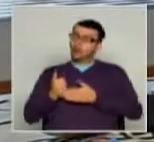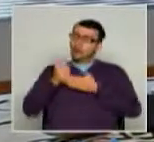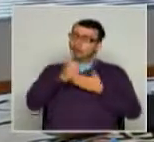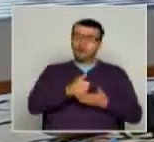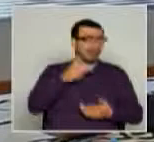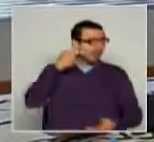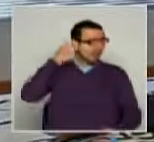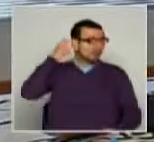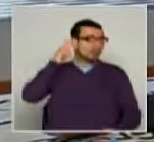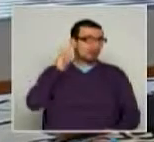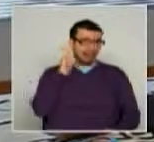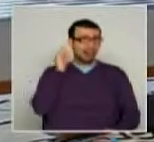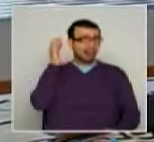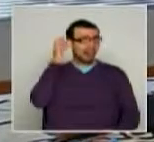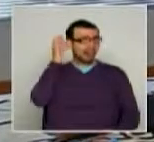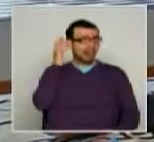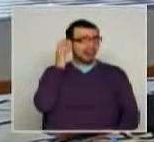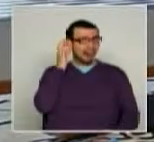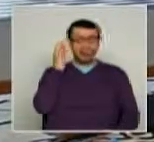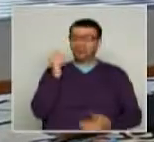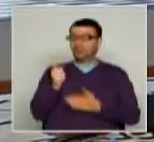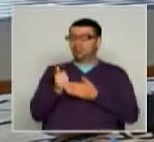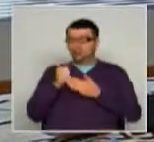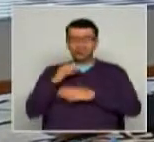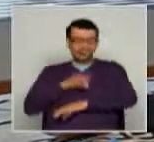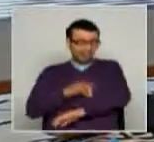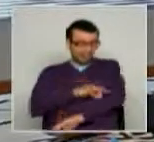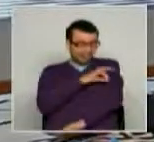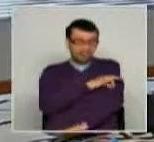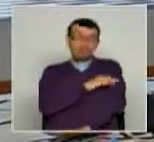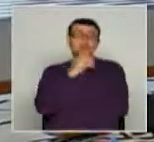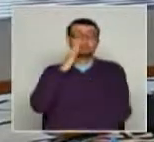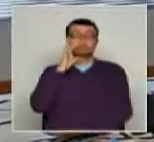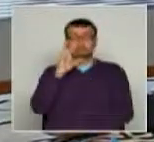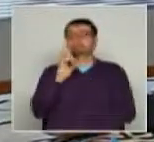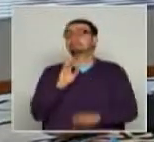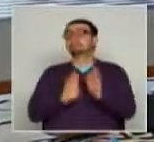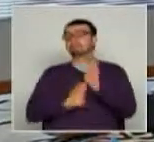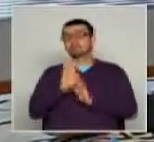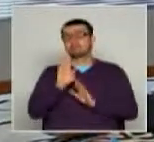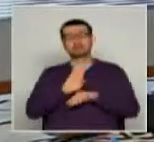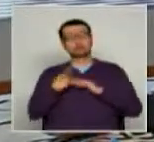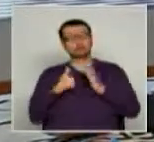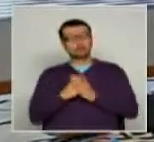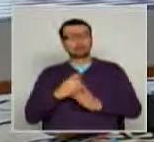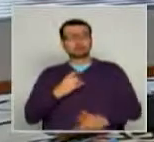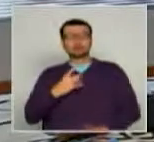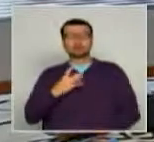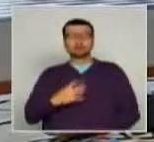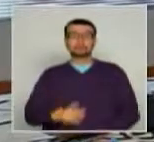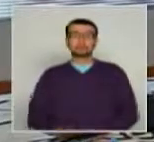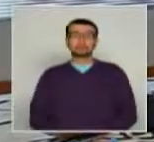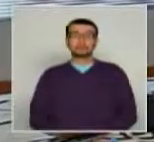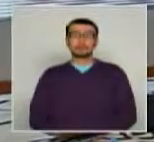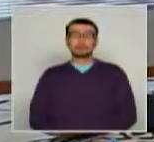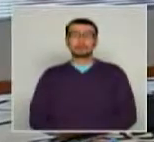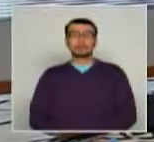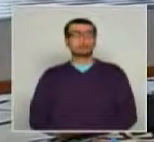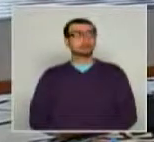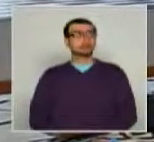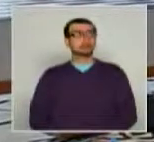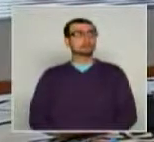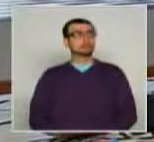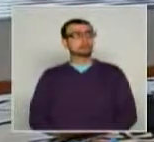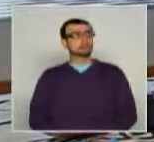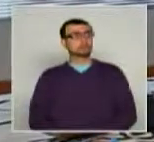aurículo, es un complemento con la acupuntura y demás, fabuloso para este tipo de dolores. Vamos a procurar escuchar un poco lo que sucede acá